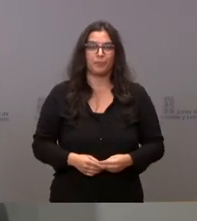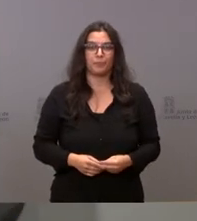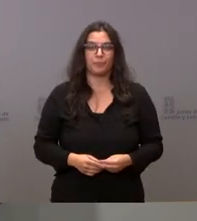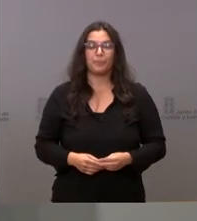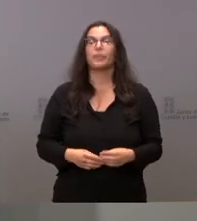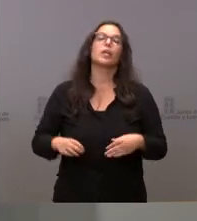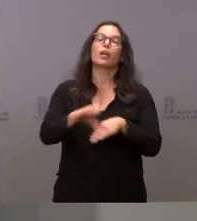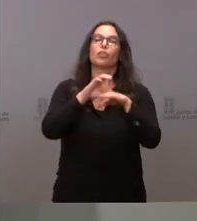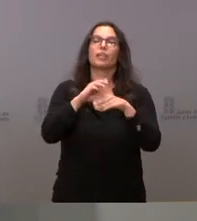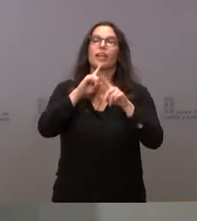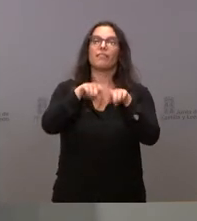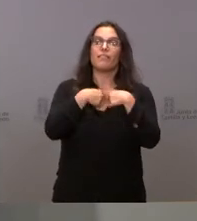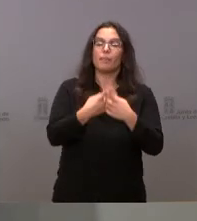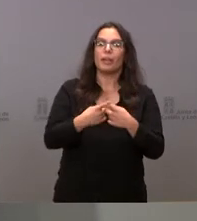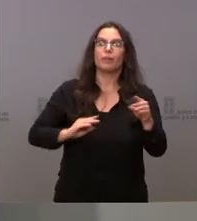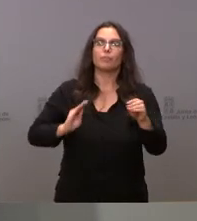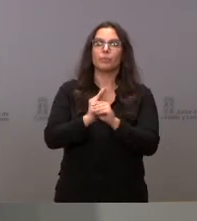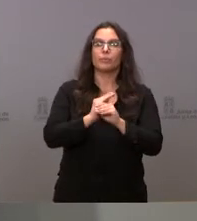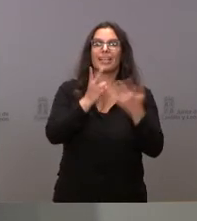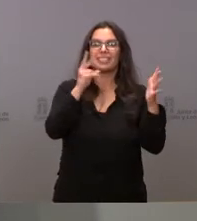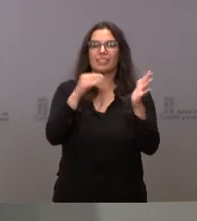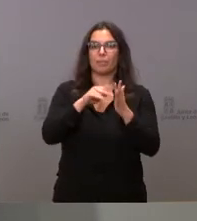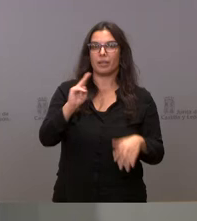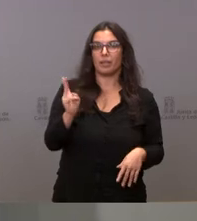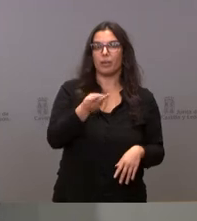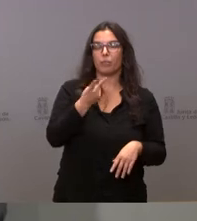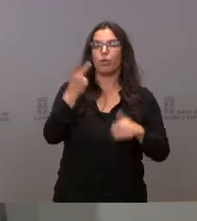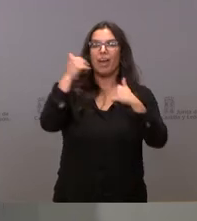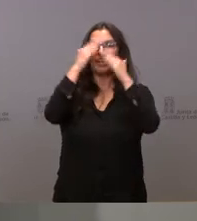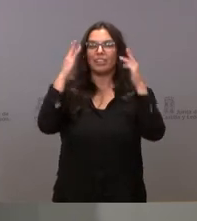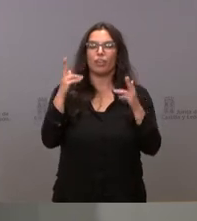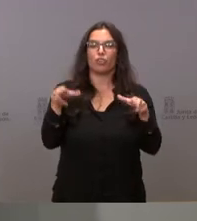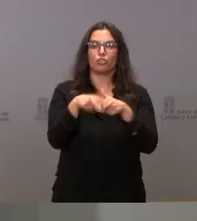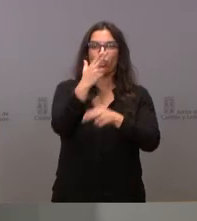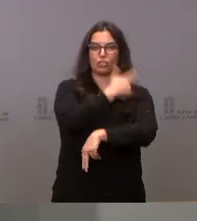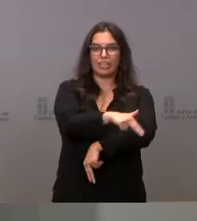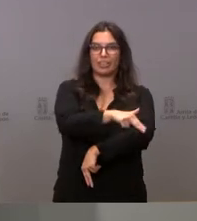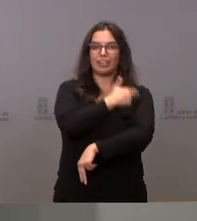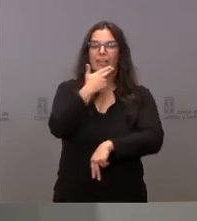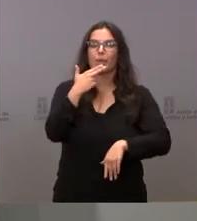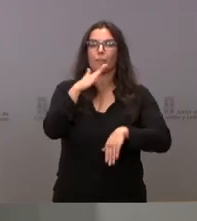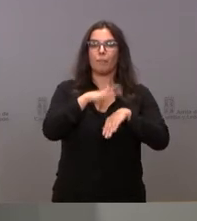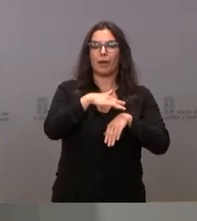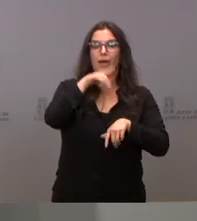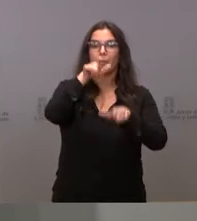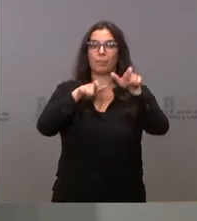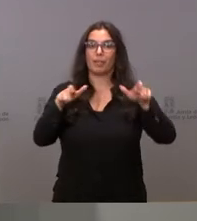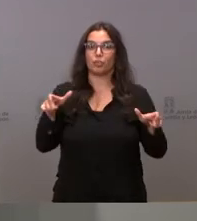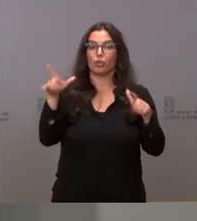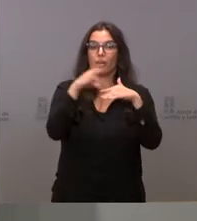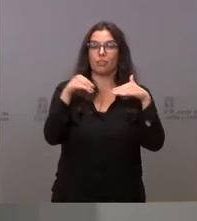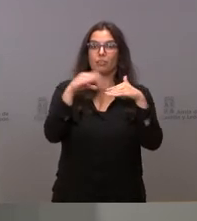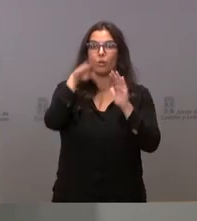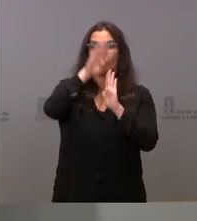La Consejería de Familia financia con 70.000 euros la atención sociosanitaria a los beneficiarios del